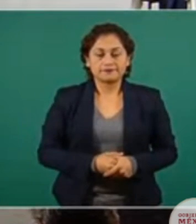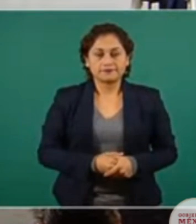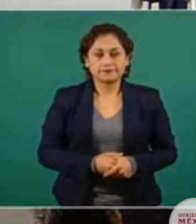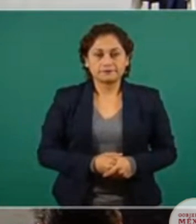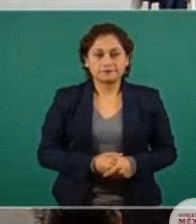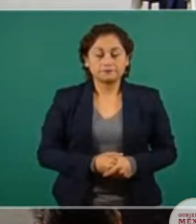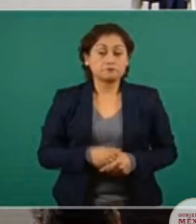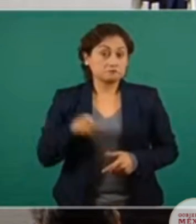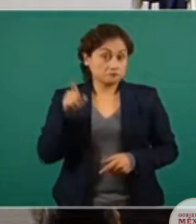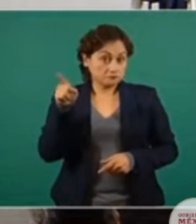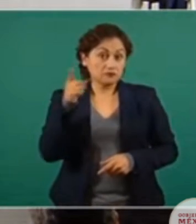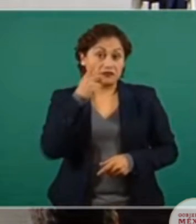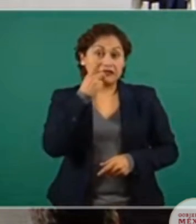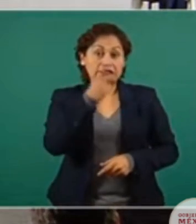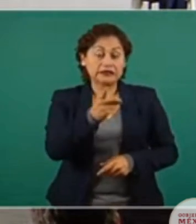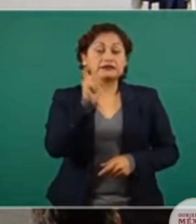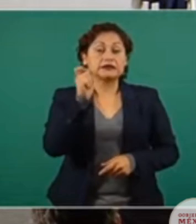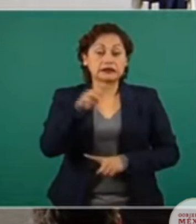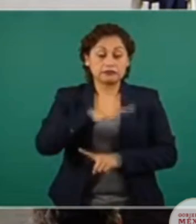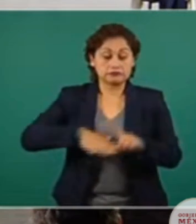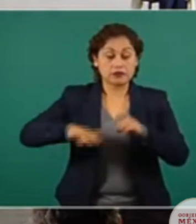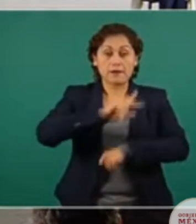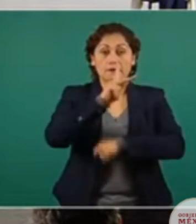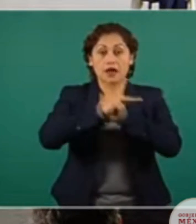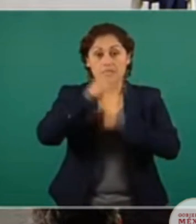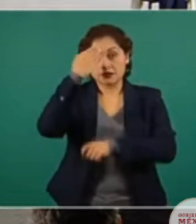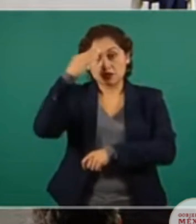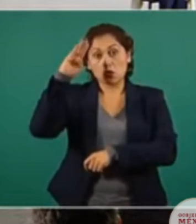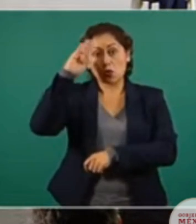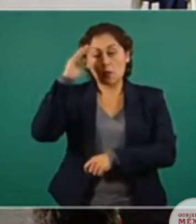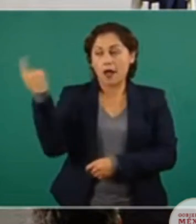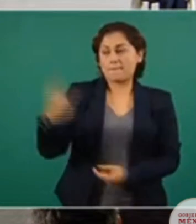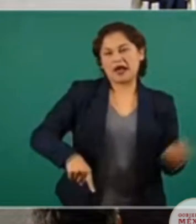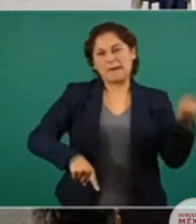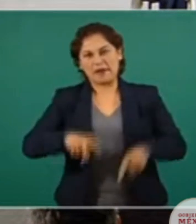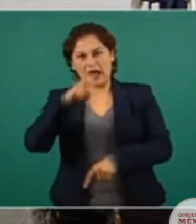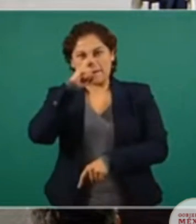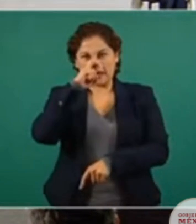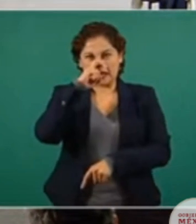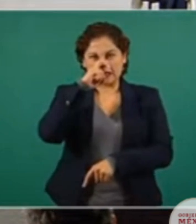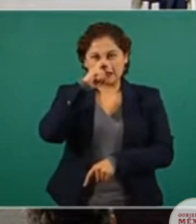que habla de que Cuba es una dictadura. Reverte.